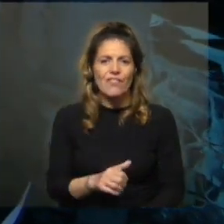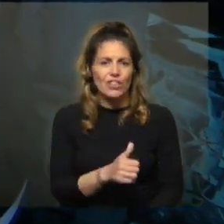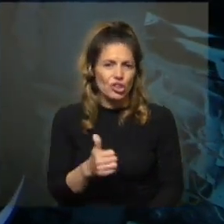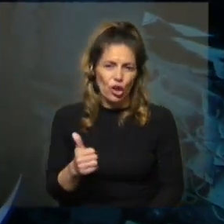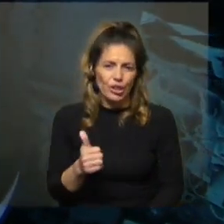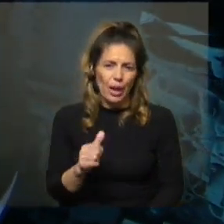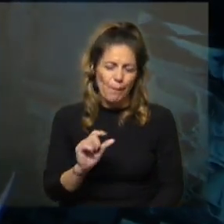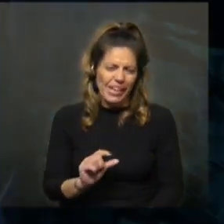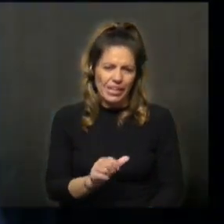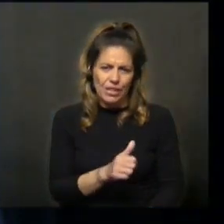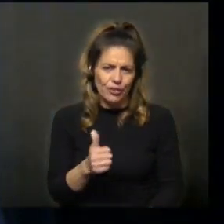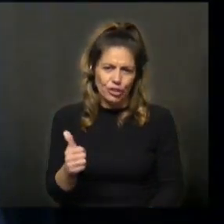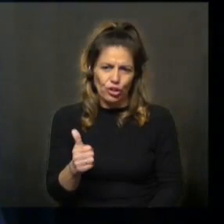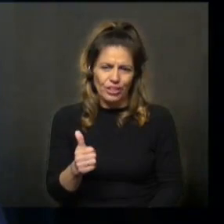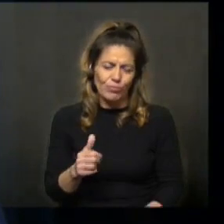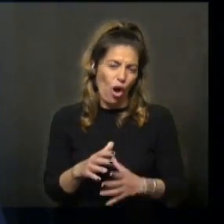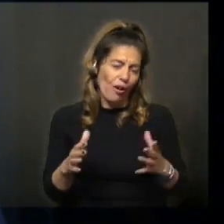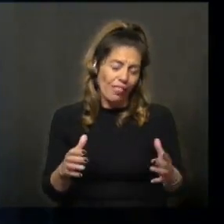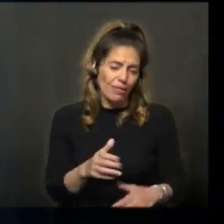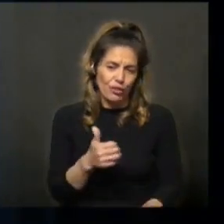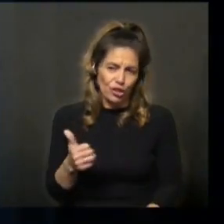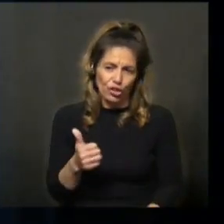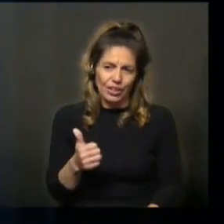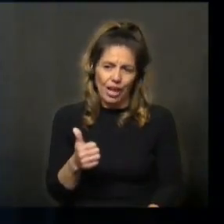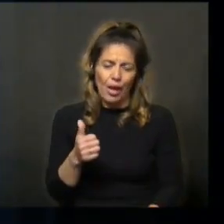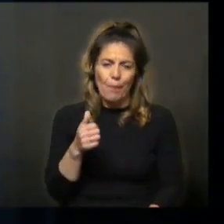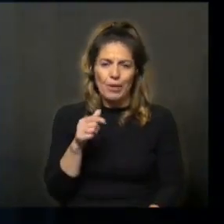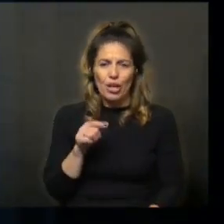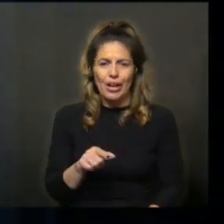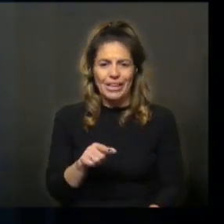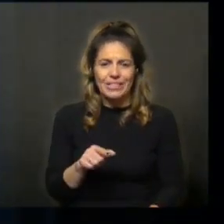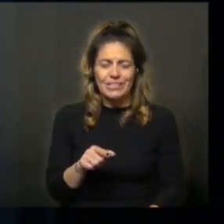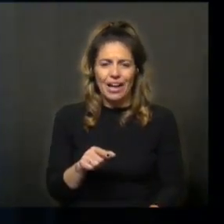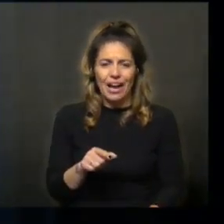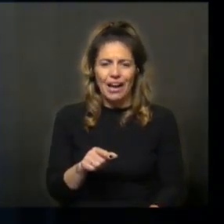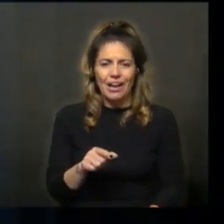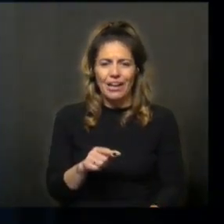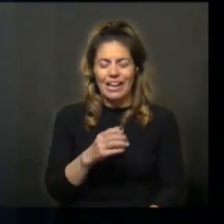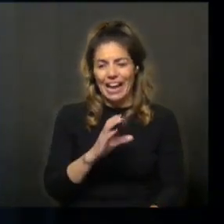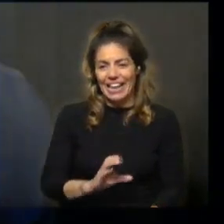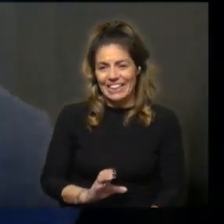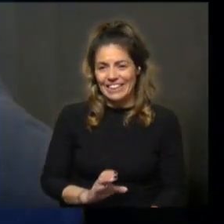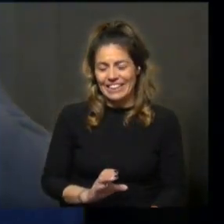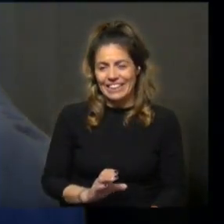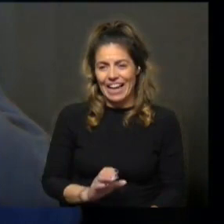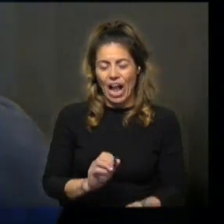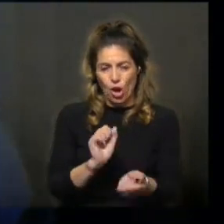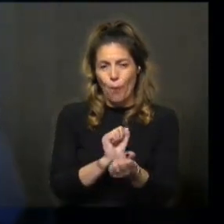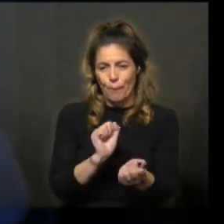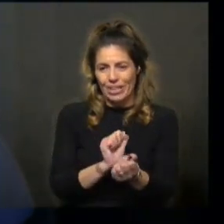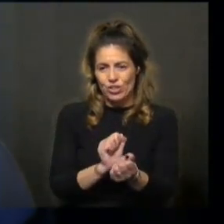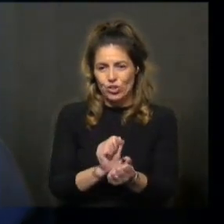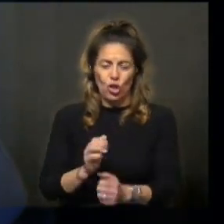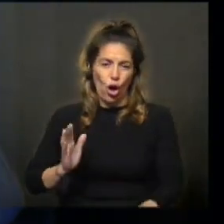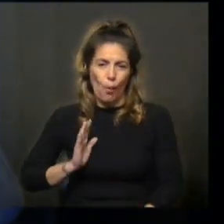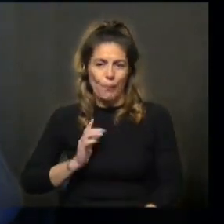pequeñas victorias o grande no sé pero que esa esa cualidad que tuvieron las presas y los en